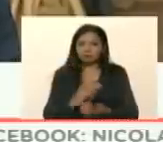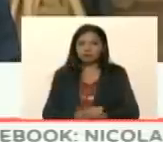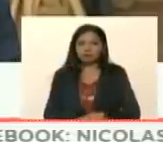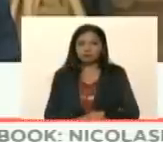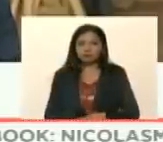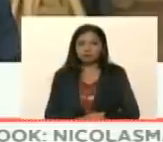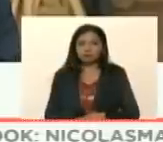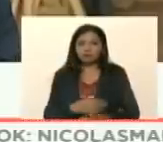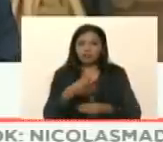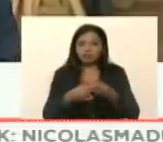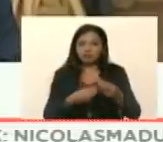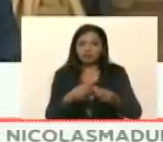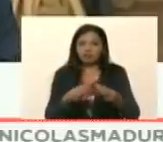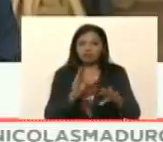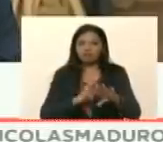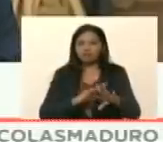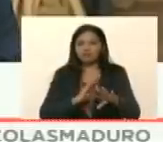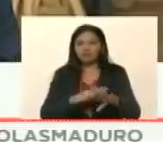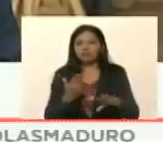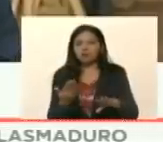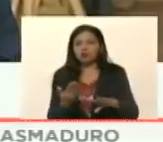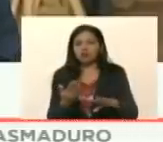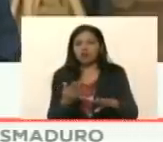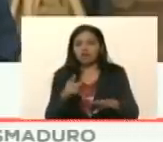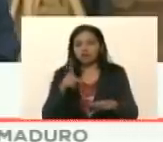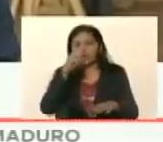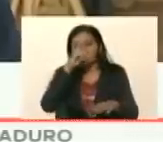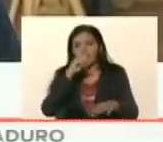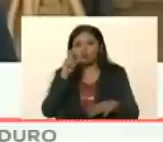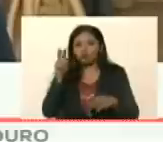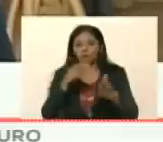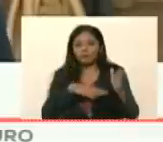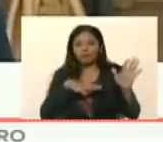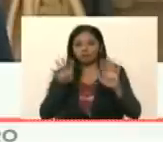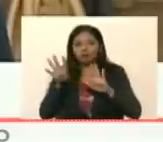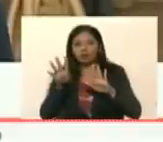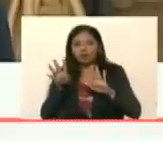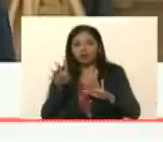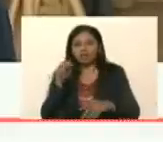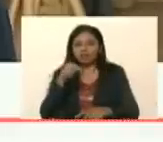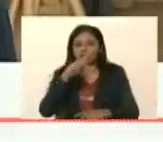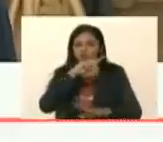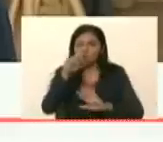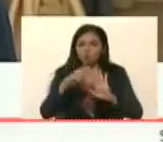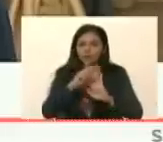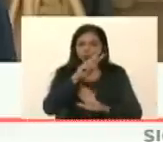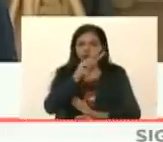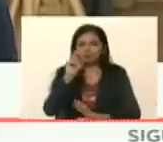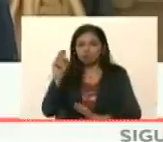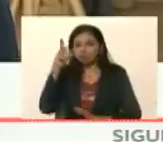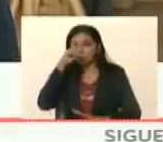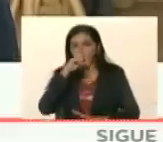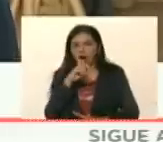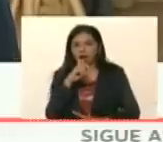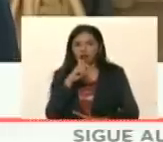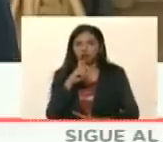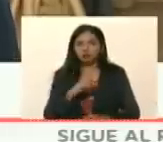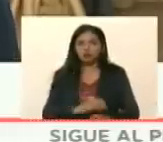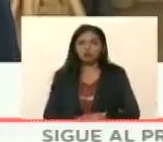Hicieron la serie porque este año 2019 se cumplen los 200 años